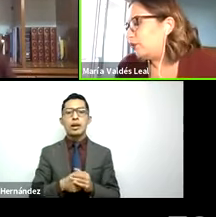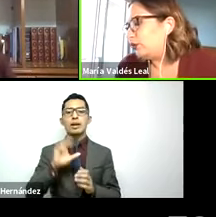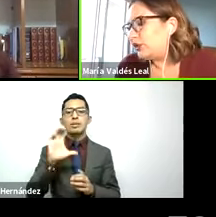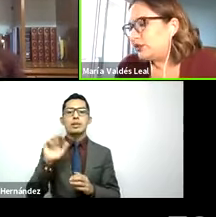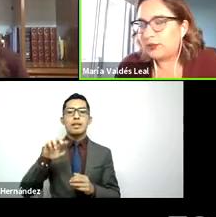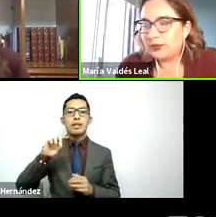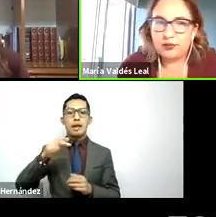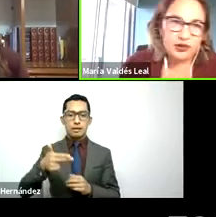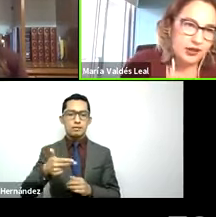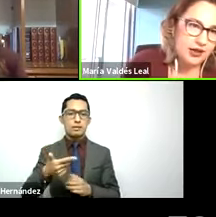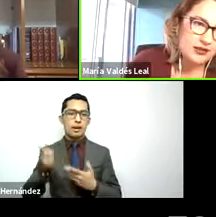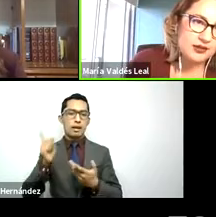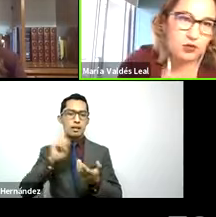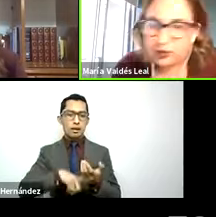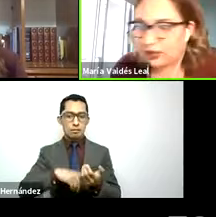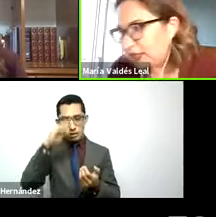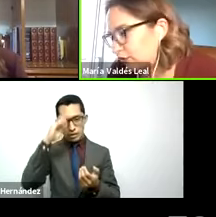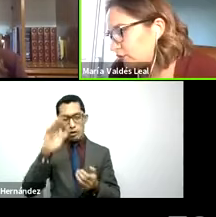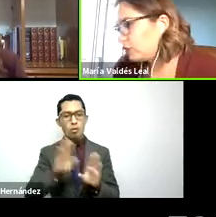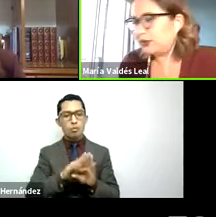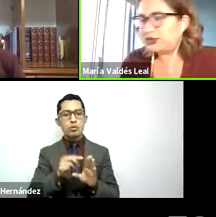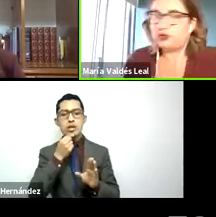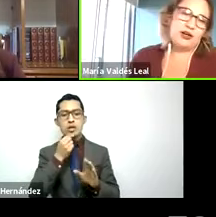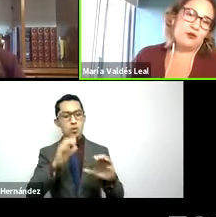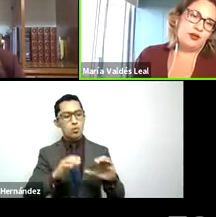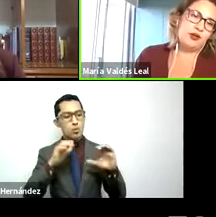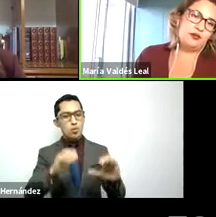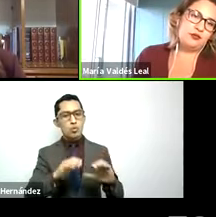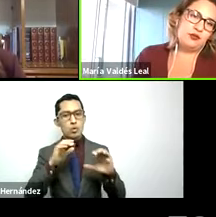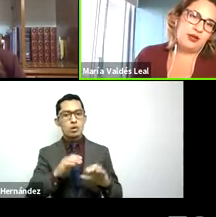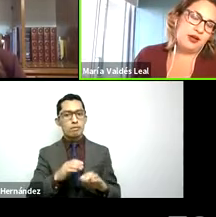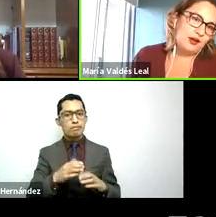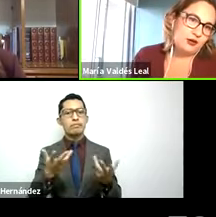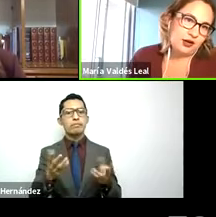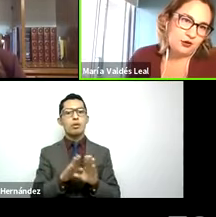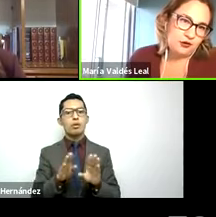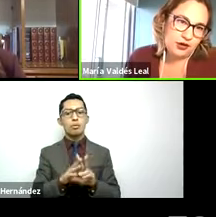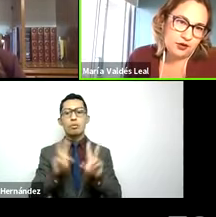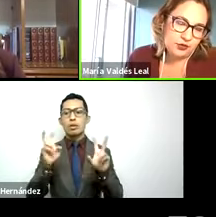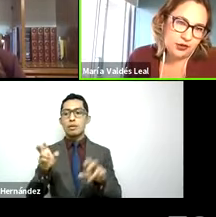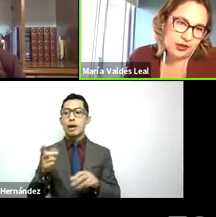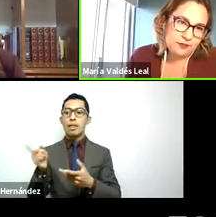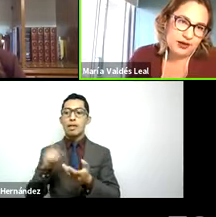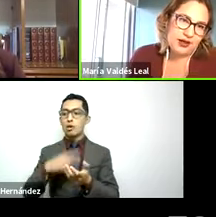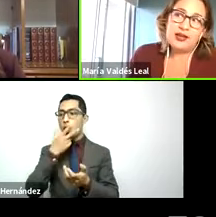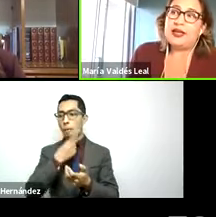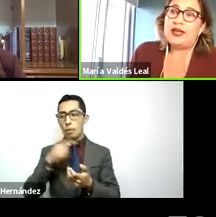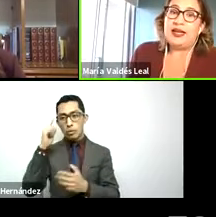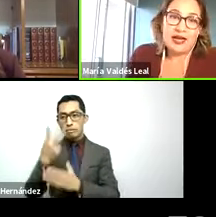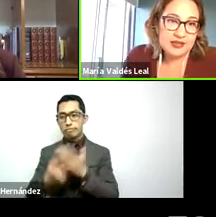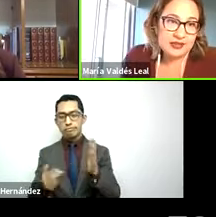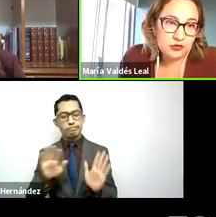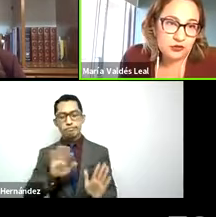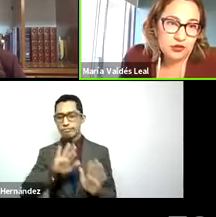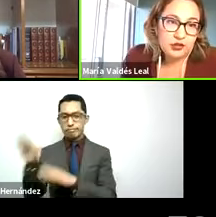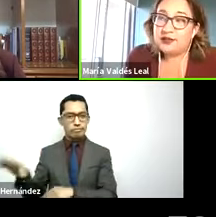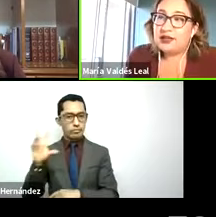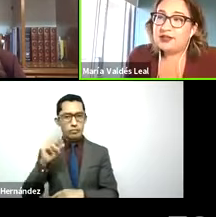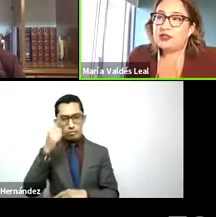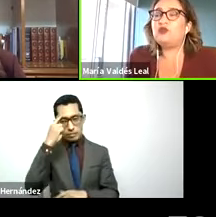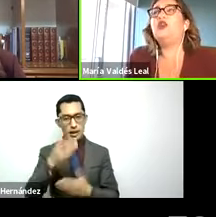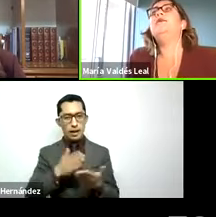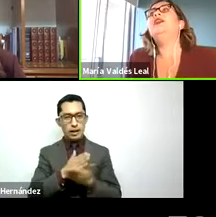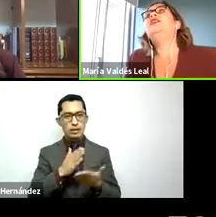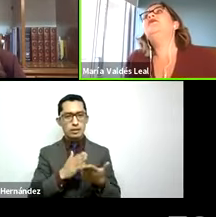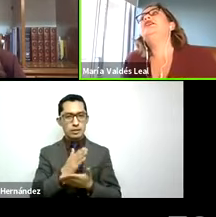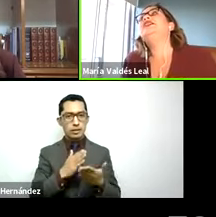era, bueno, como es un tema de guardería, se involucran niños, no puedes tomar en cuenta ningún tema de género en la prioridad para el acceso.